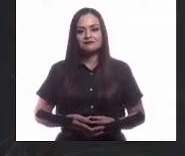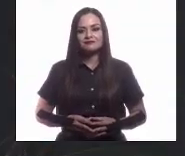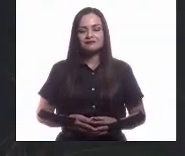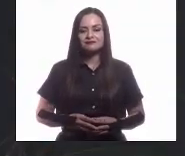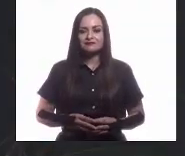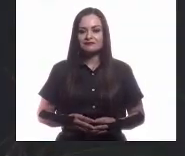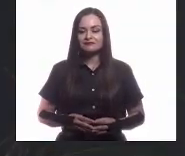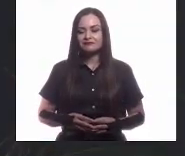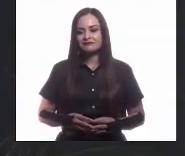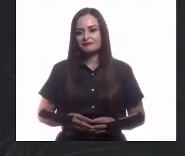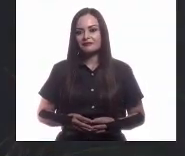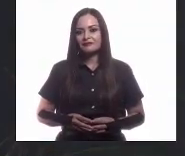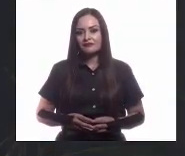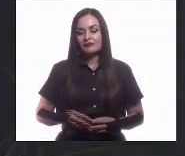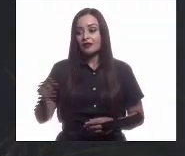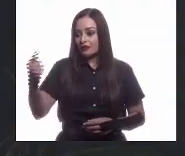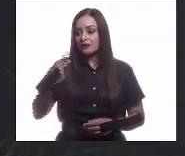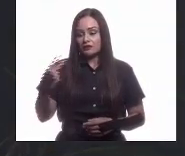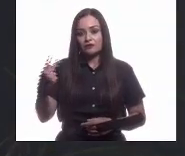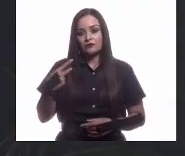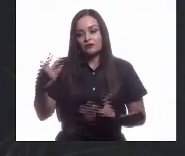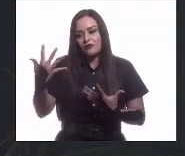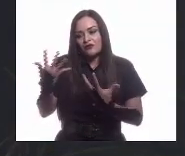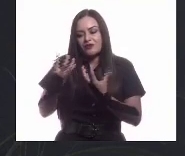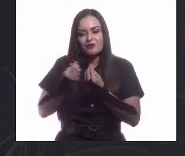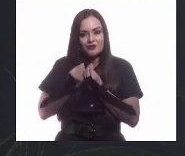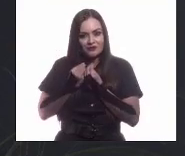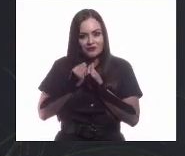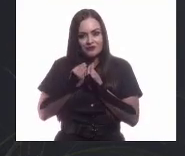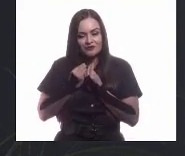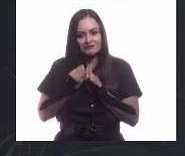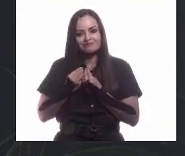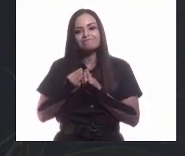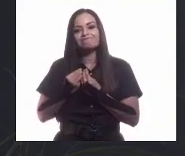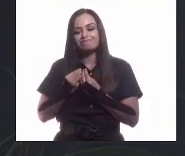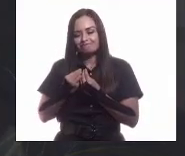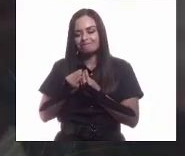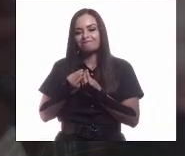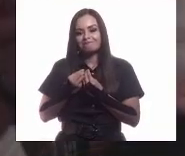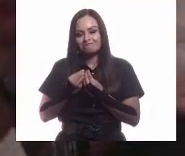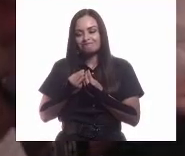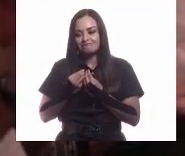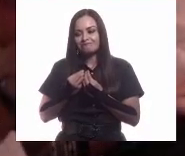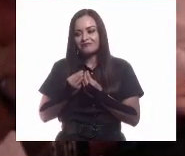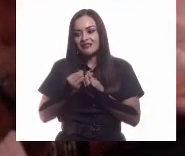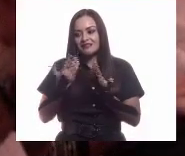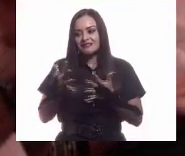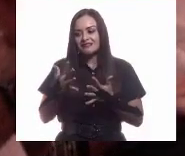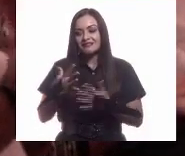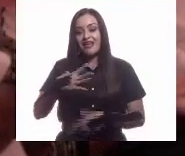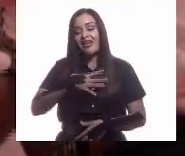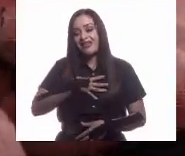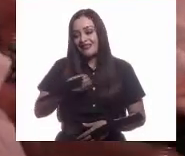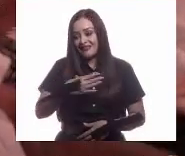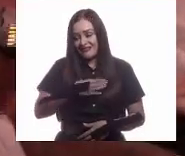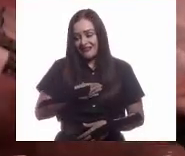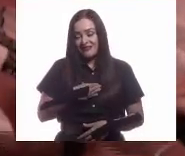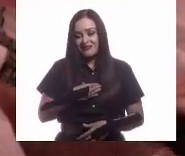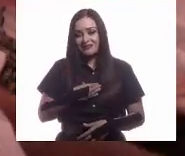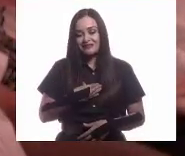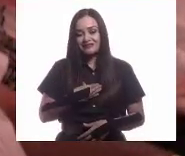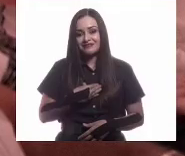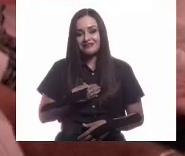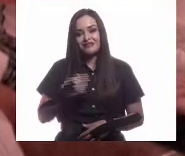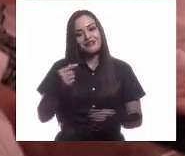No solo porque juntos logramos darnos lo que más queremos a nuestros ya no tan pequeños hijos, Carlos